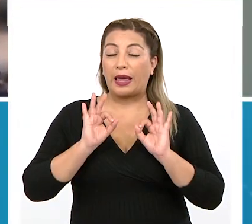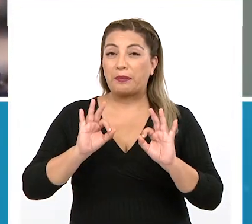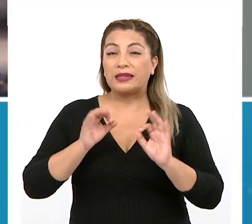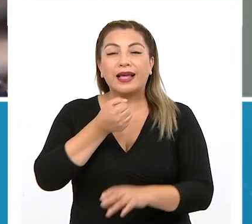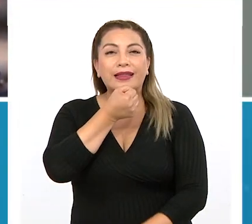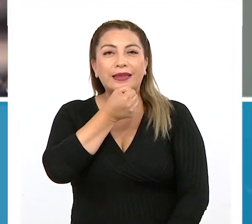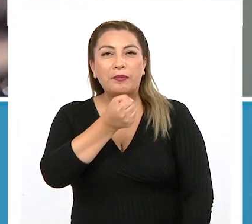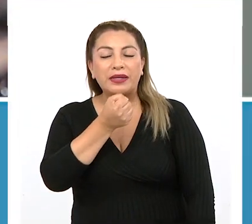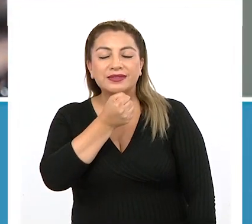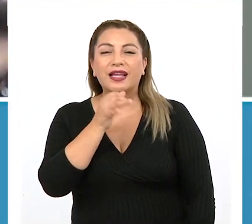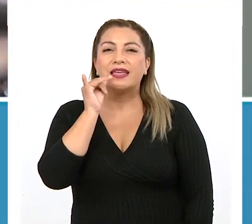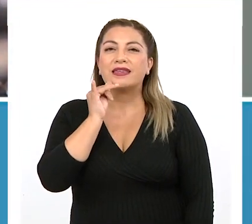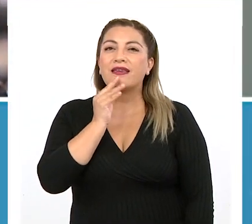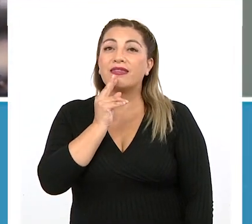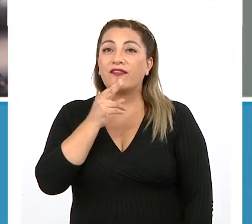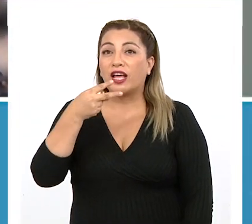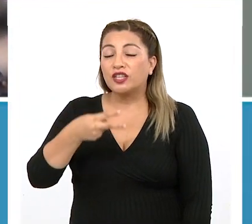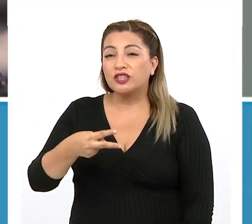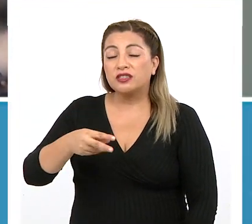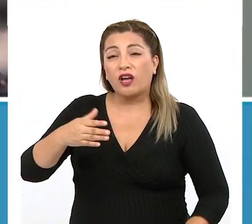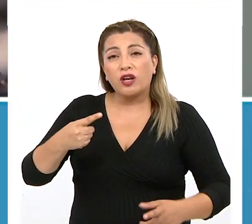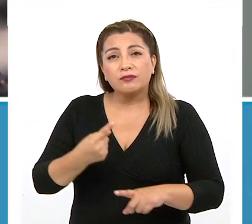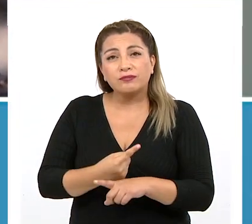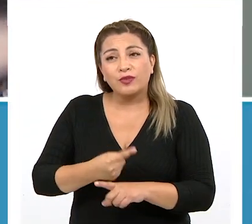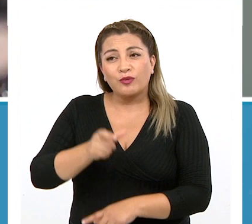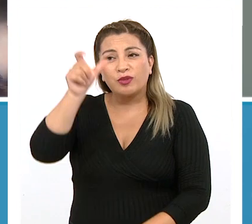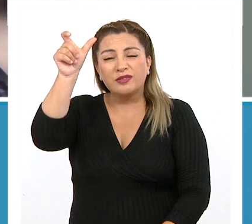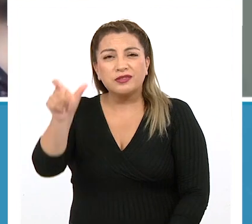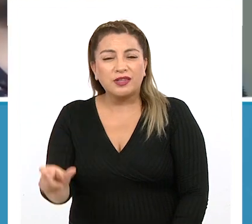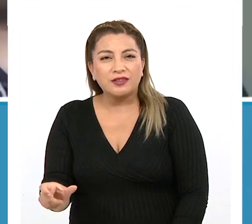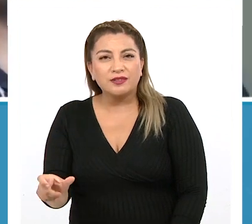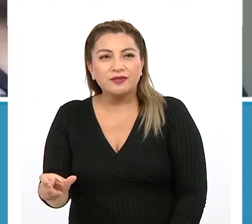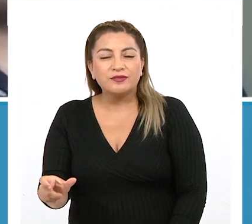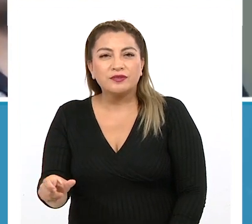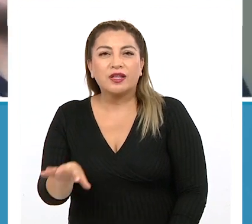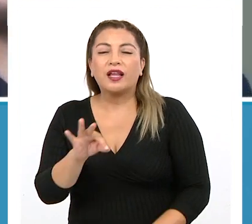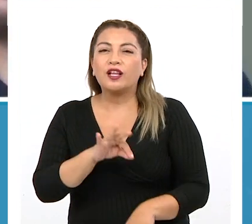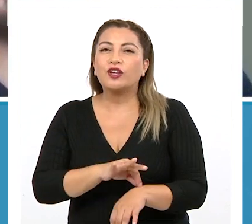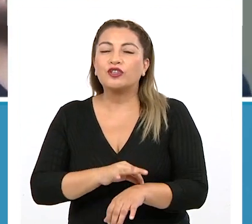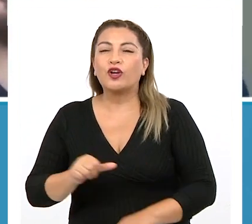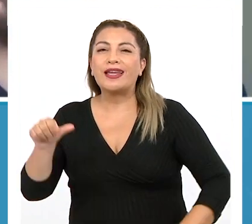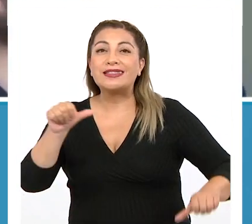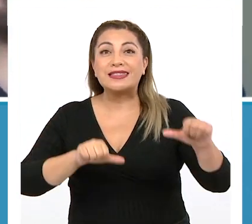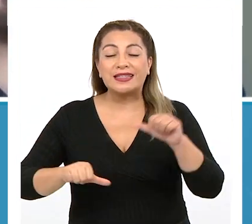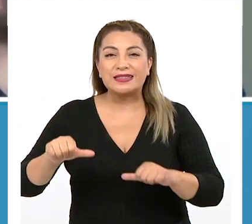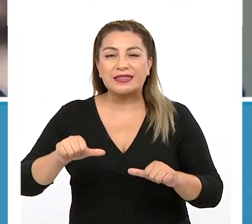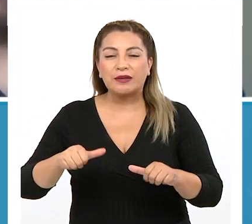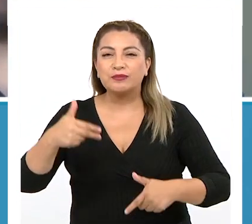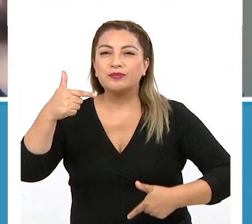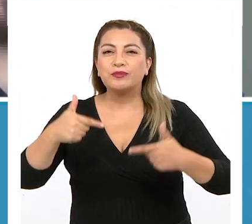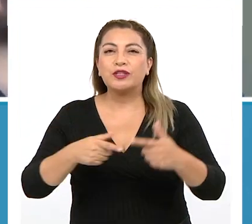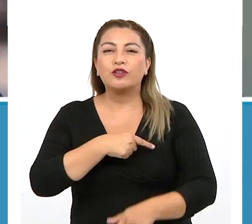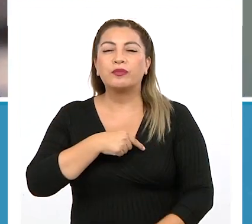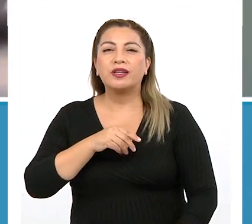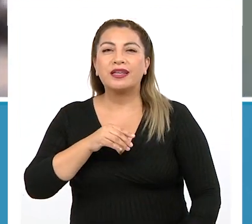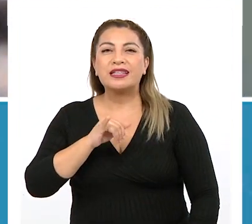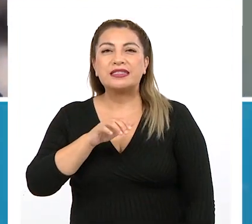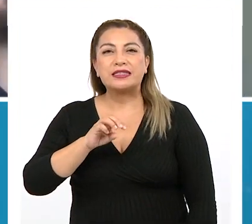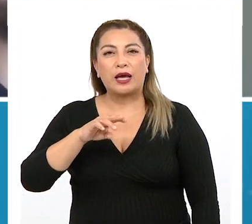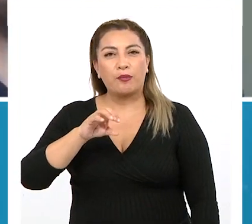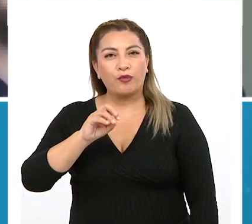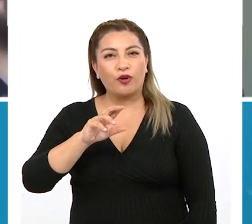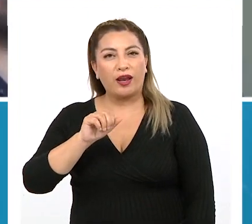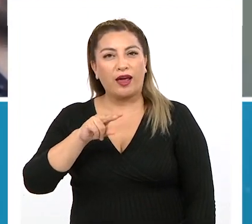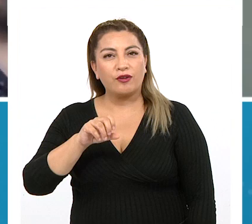Especial de prensa en Iquique Televisión. En esta oportunidad vamos a conversar con el doctor en ciencias políticas, don Cristian Zamorano. ¿Cómo estás,